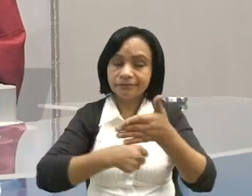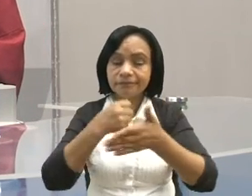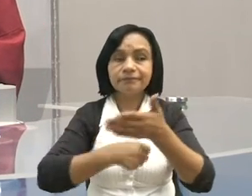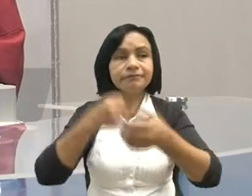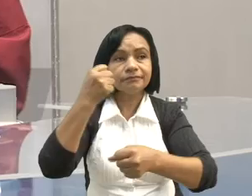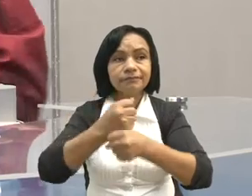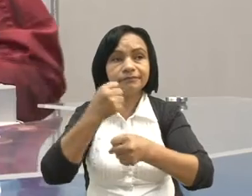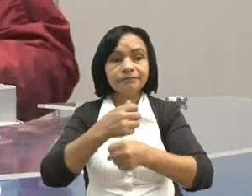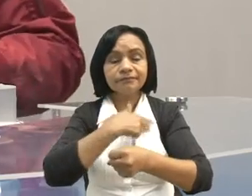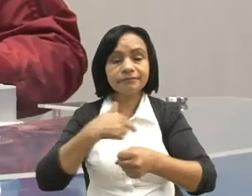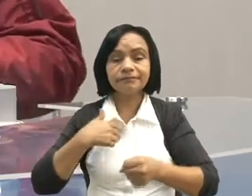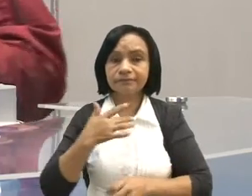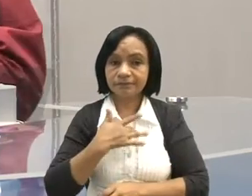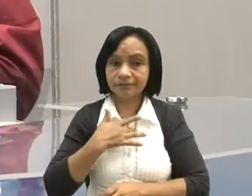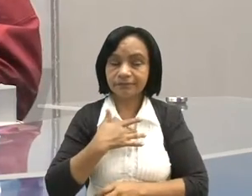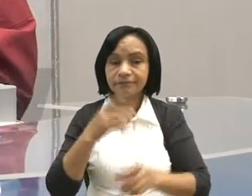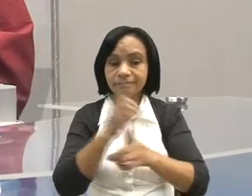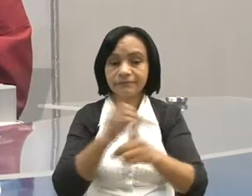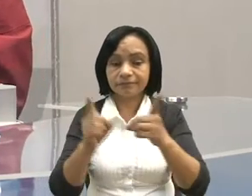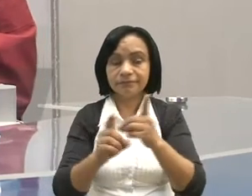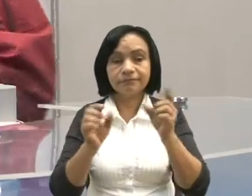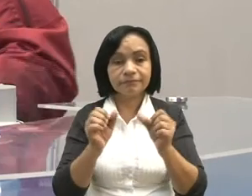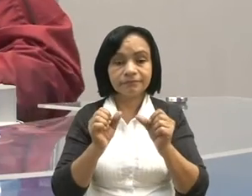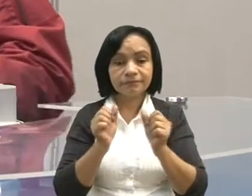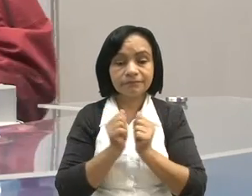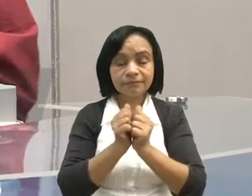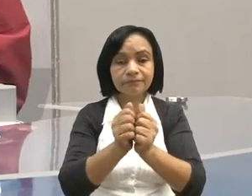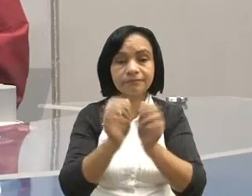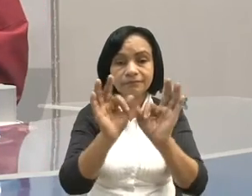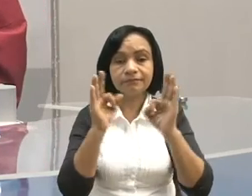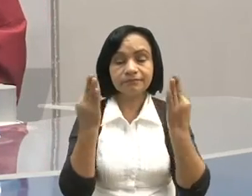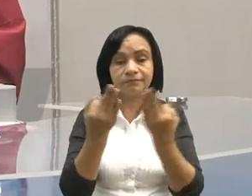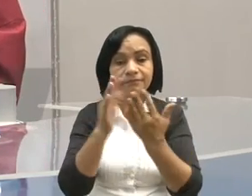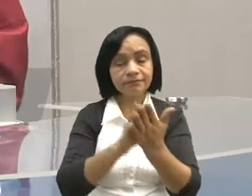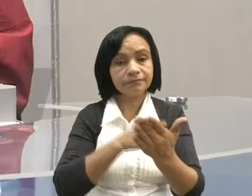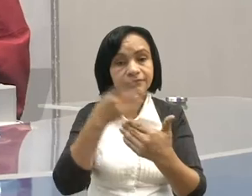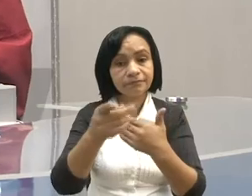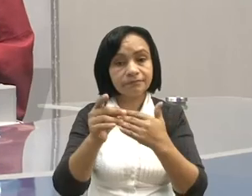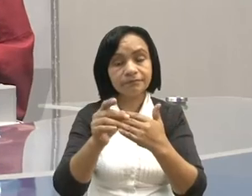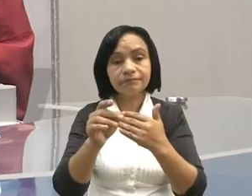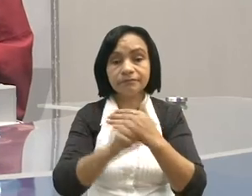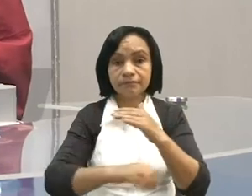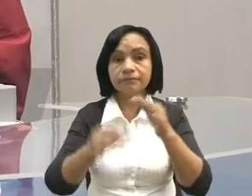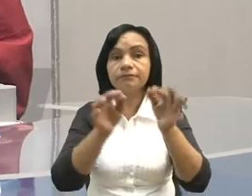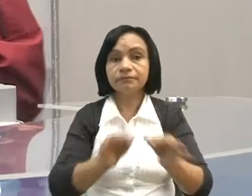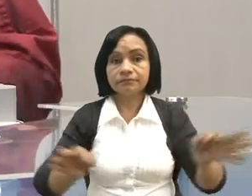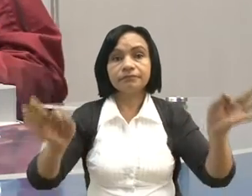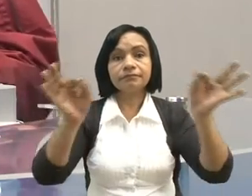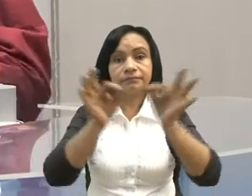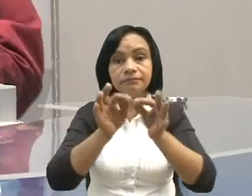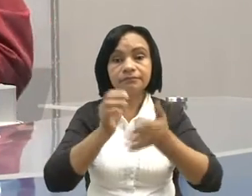todavía que realizar, pero tenemos que acompañar también a la familia. Entonces estos dos programas sociales han sido muy determinantes y